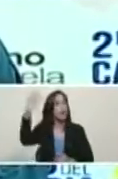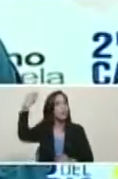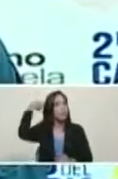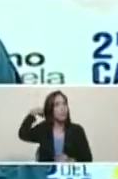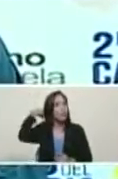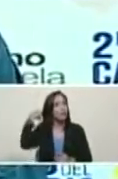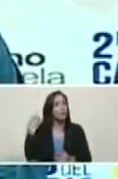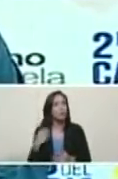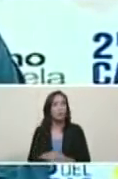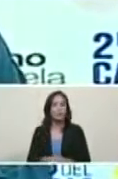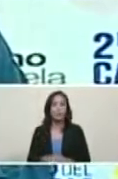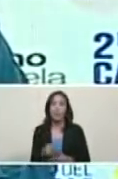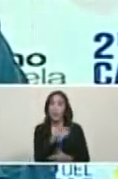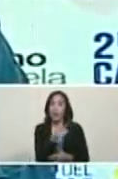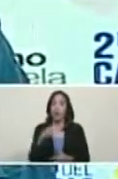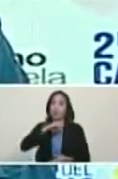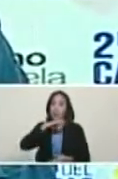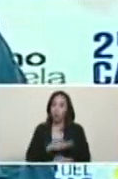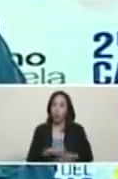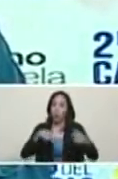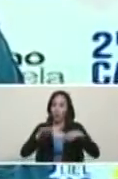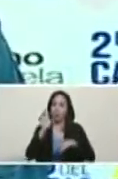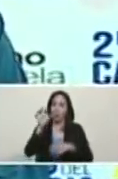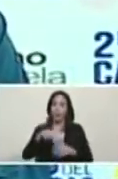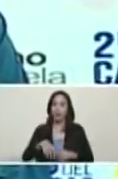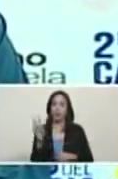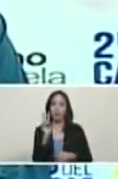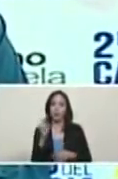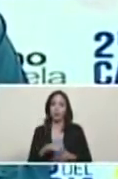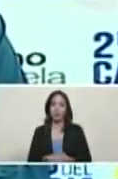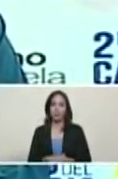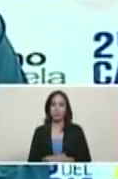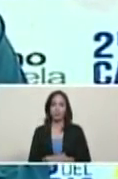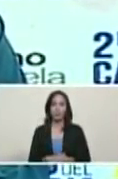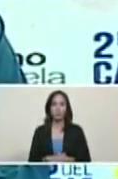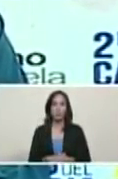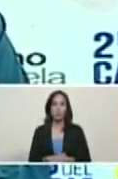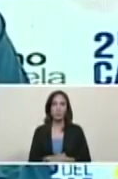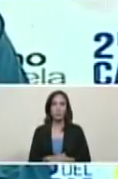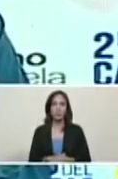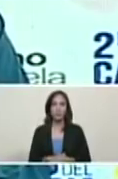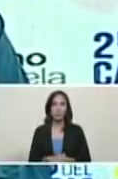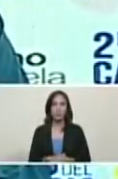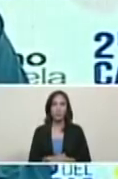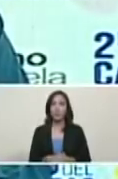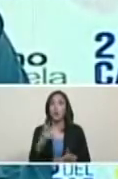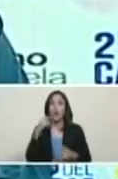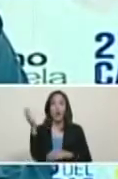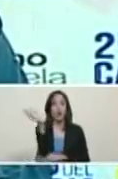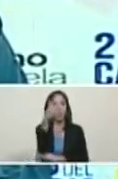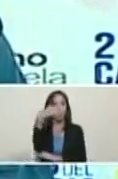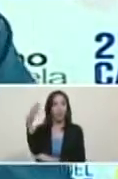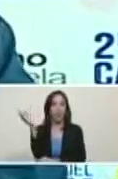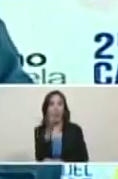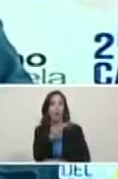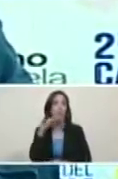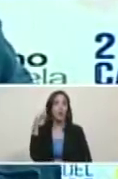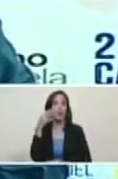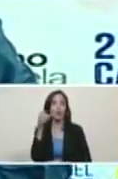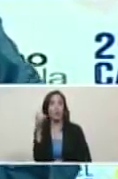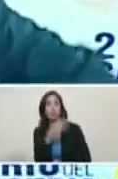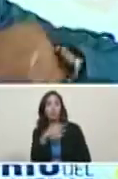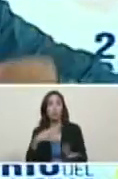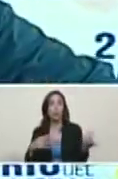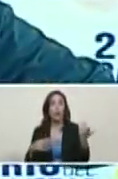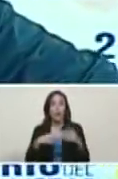los que marcaron la historia, la bandera tricolor amarillo, azul y roja, ¿quién la llevó a